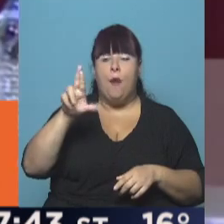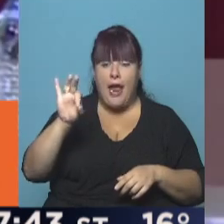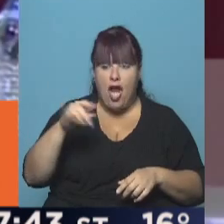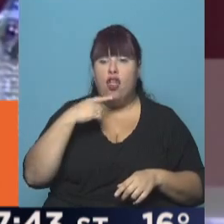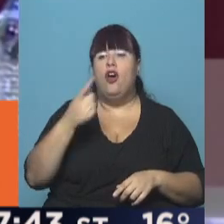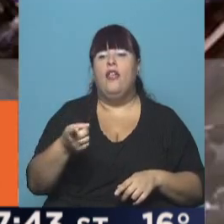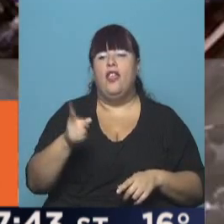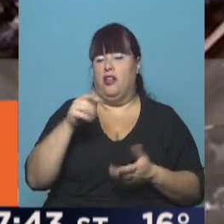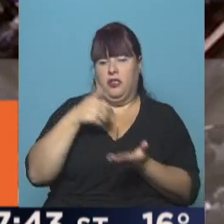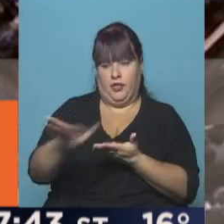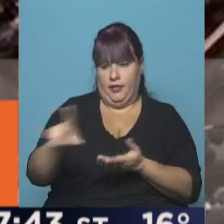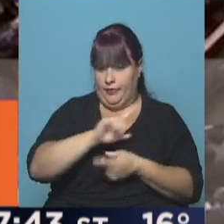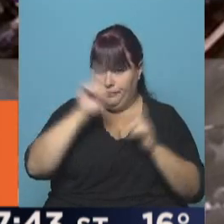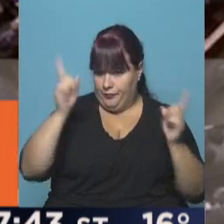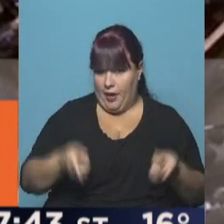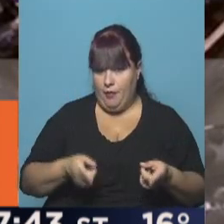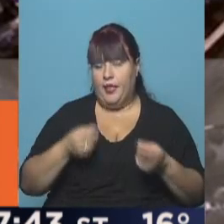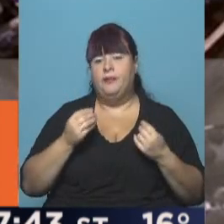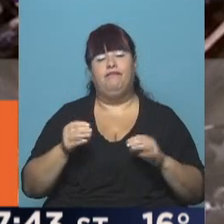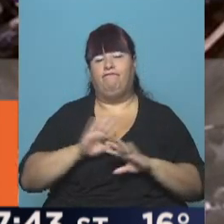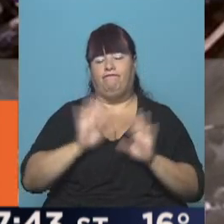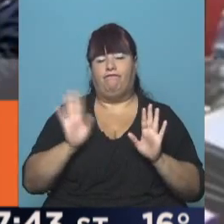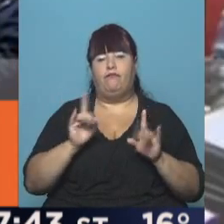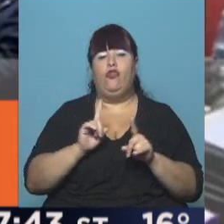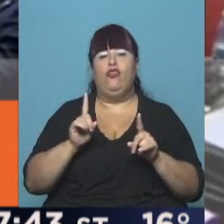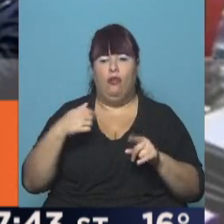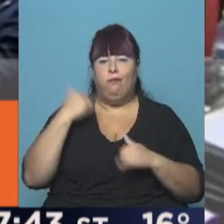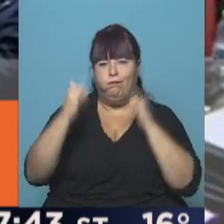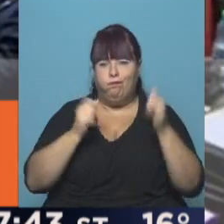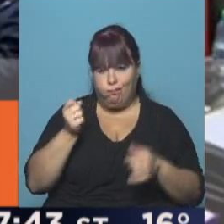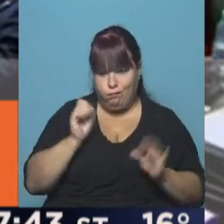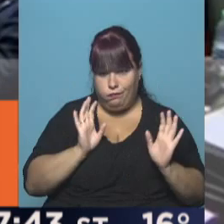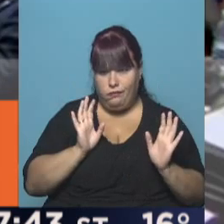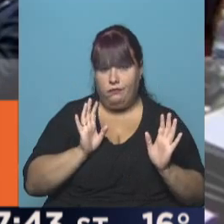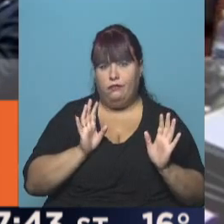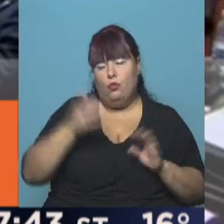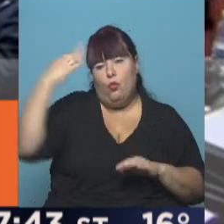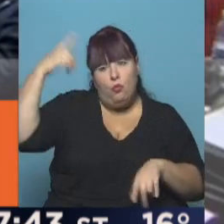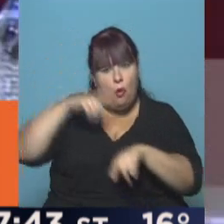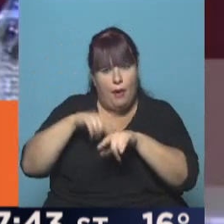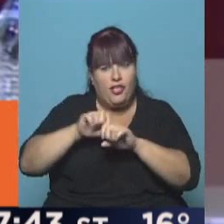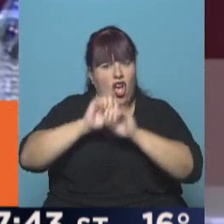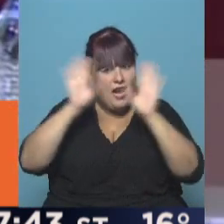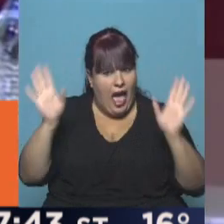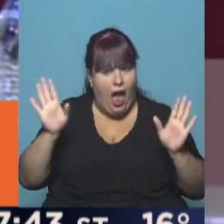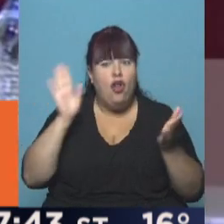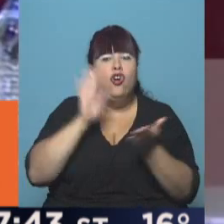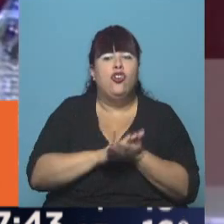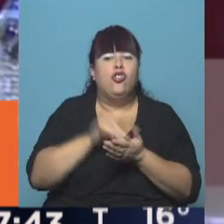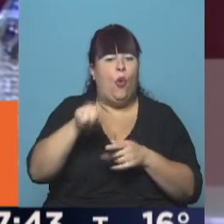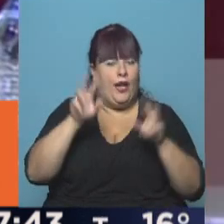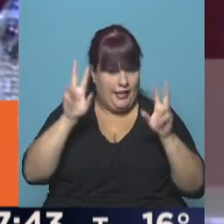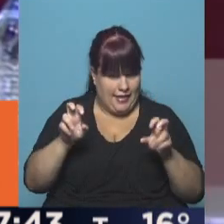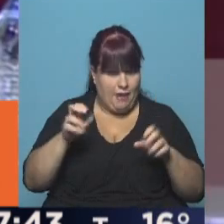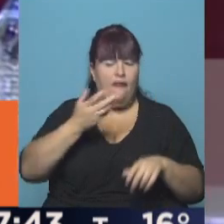adelantó su rechazo también, porque dijo ya nos hemos expresado en su oportunidad de manera clara sobre este tema.